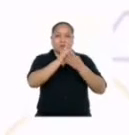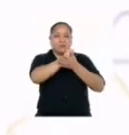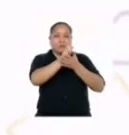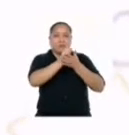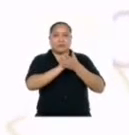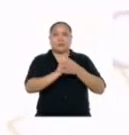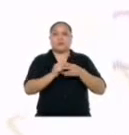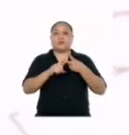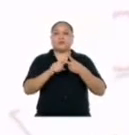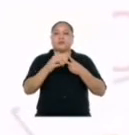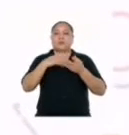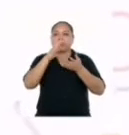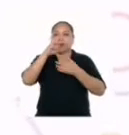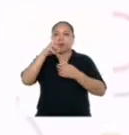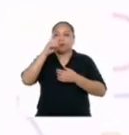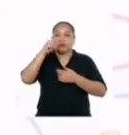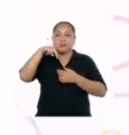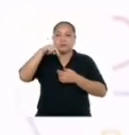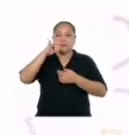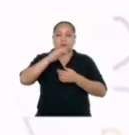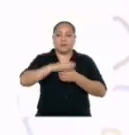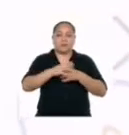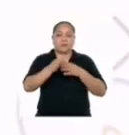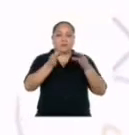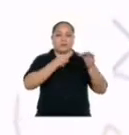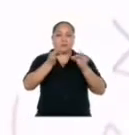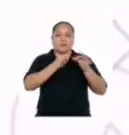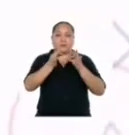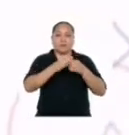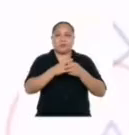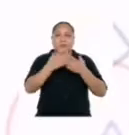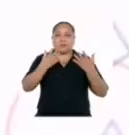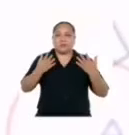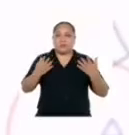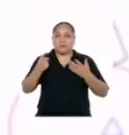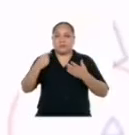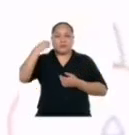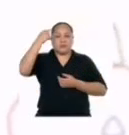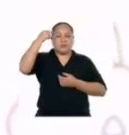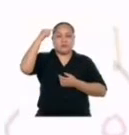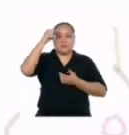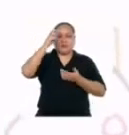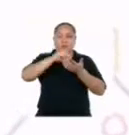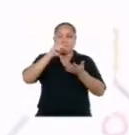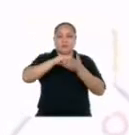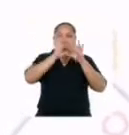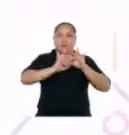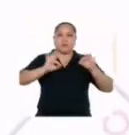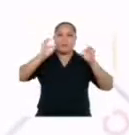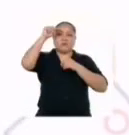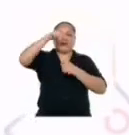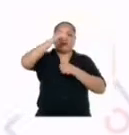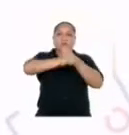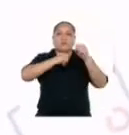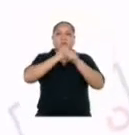Después, mi crónica narra los acontecimientos que considero más importantes de este año 2020.